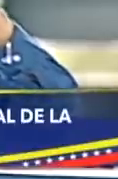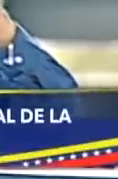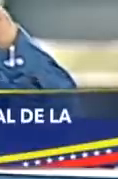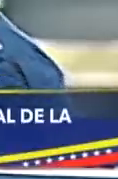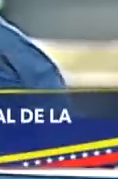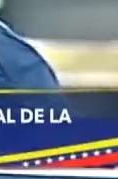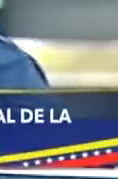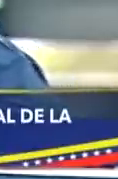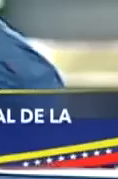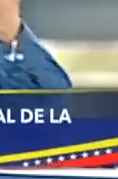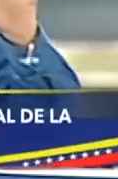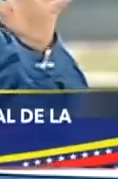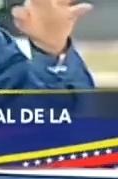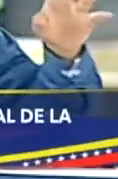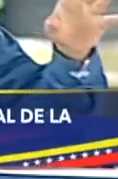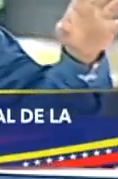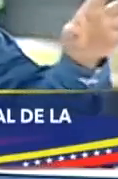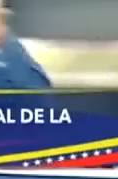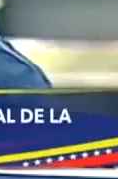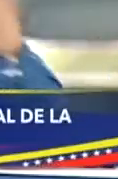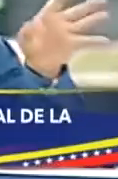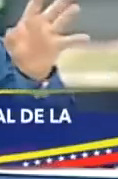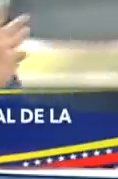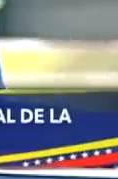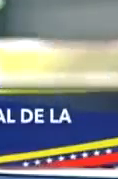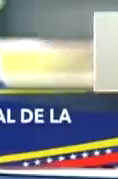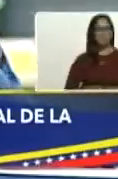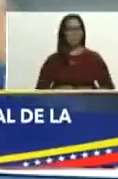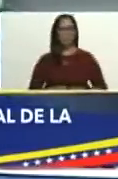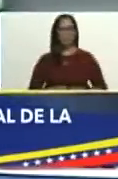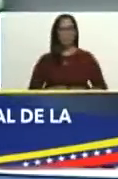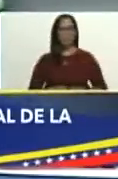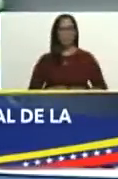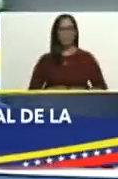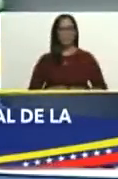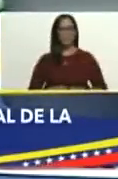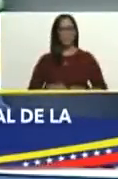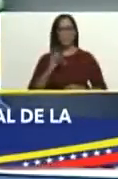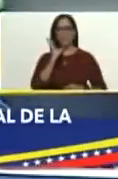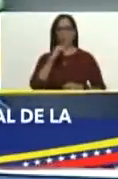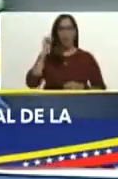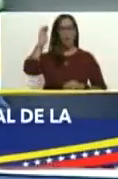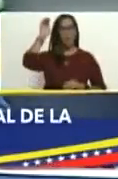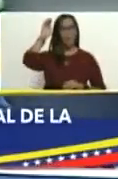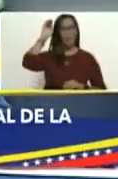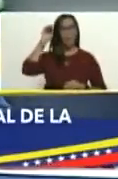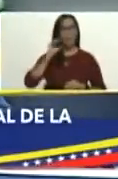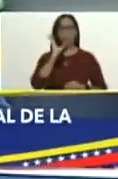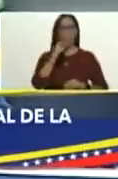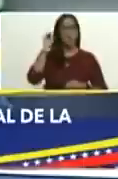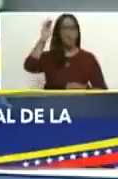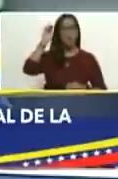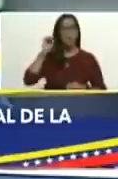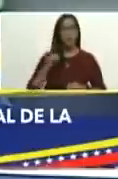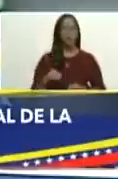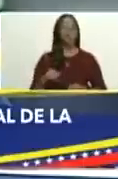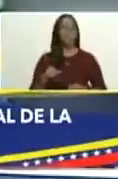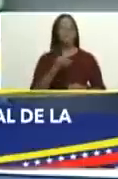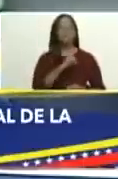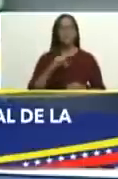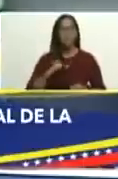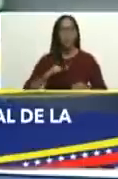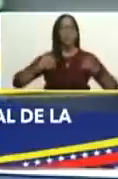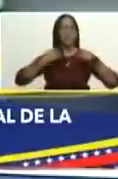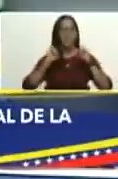copiamos y somos como Estados Unidos, Europa, o no hay futuro. No, claro que hay futuro. Hay futuro si somos independientes